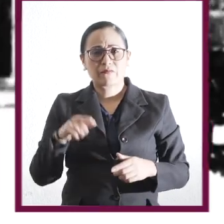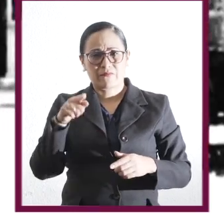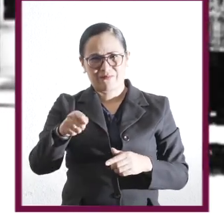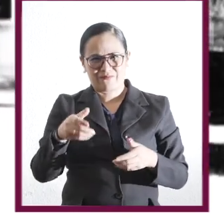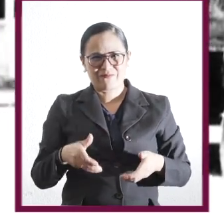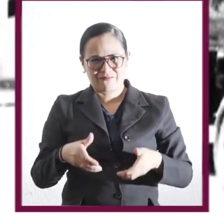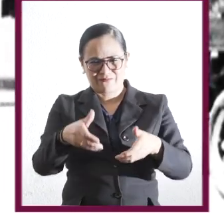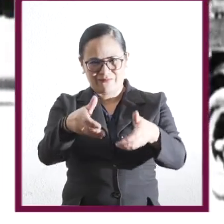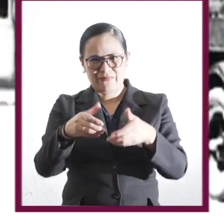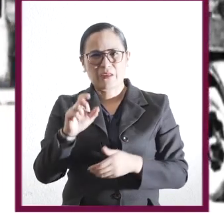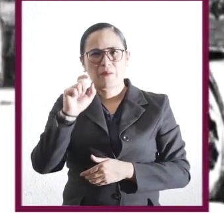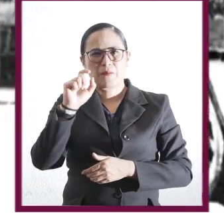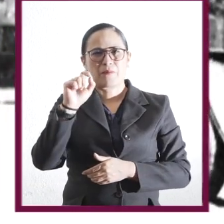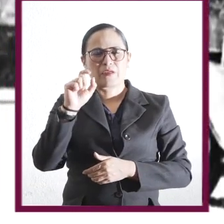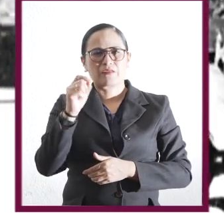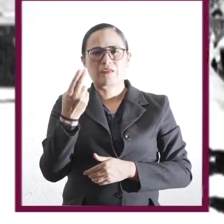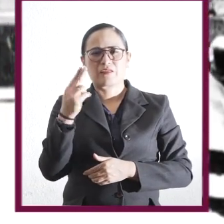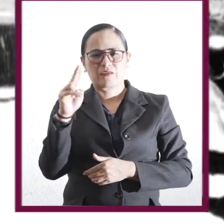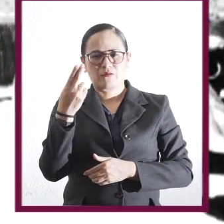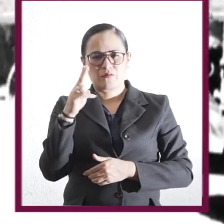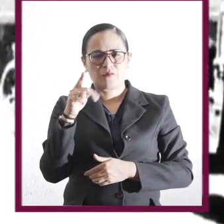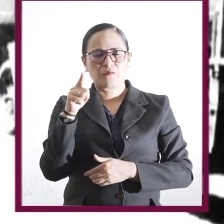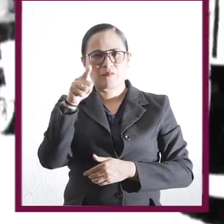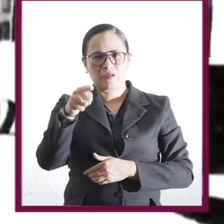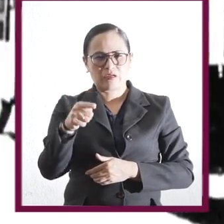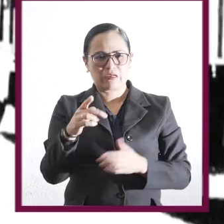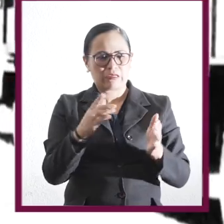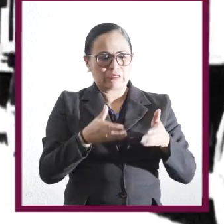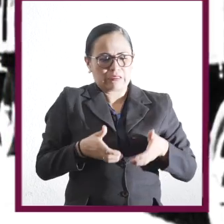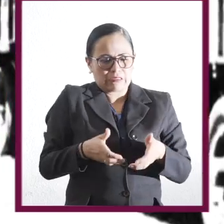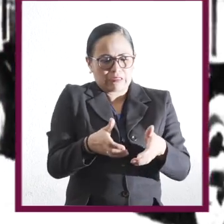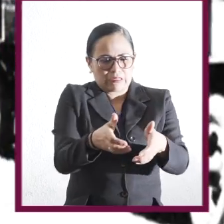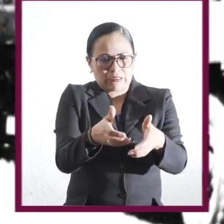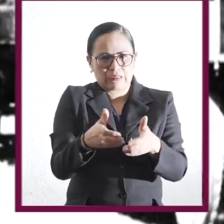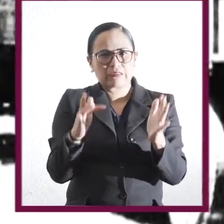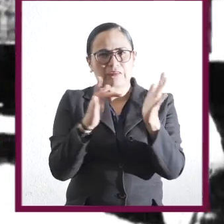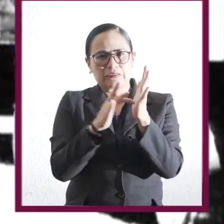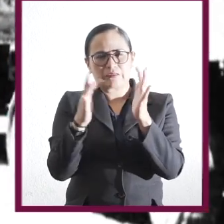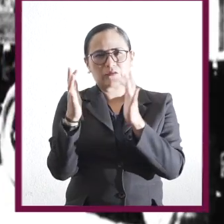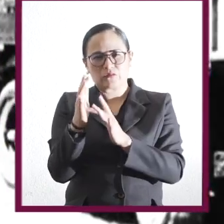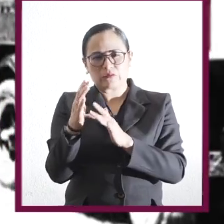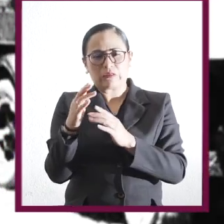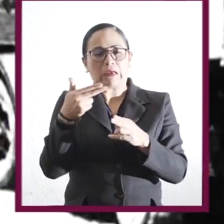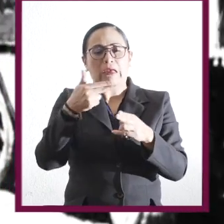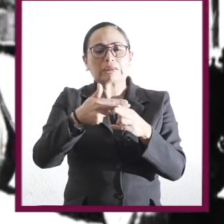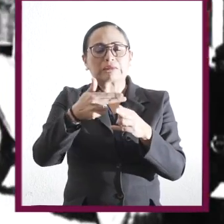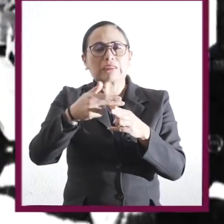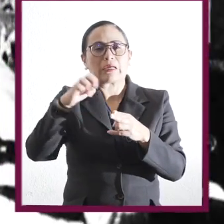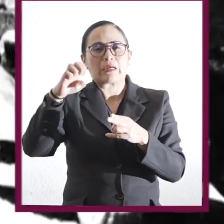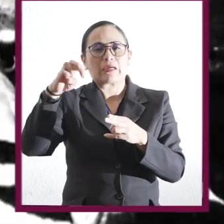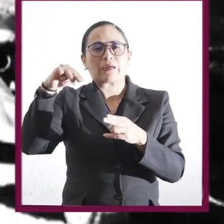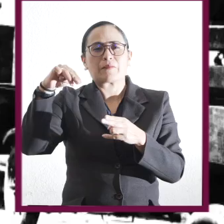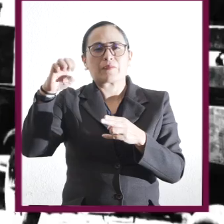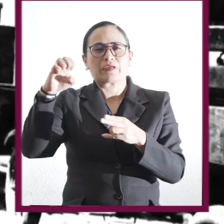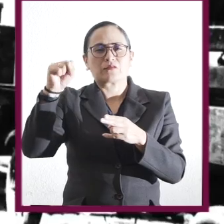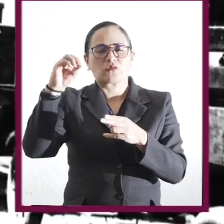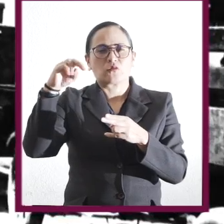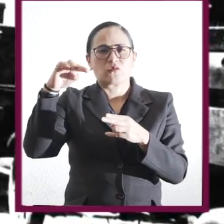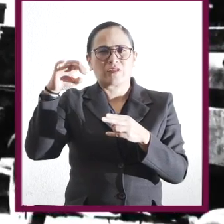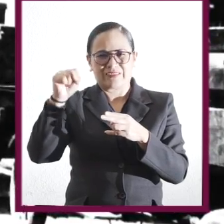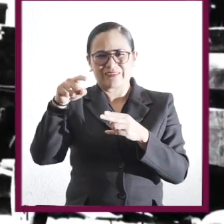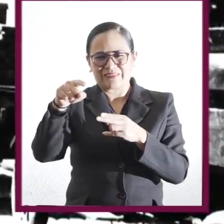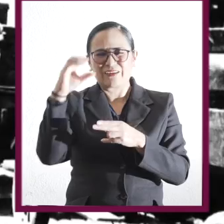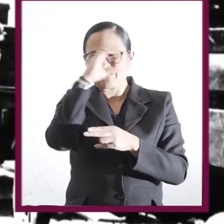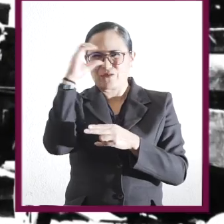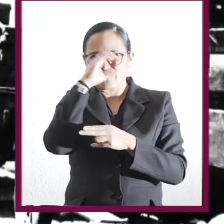A esta altura, 20 de noviembre absorbió la Cerrada de Jesús, que solo llegaba hasta Mesones, como se puede ver en esta